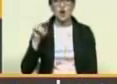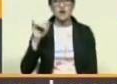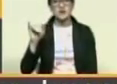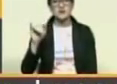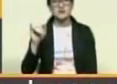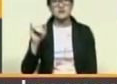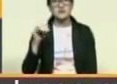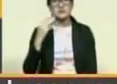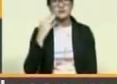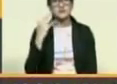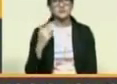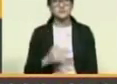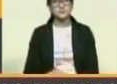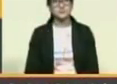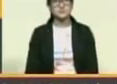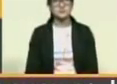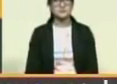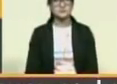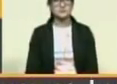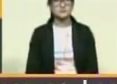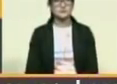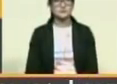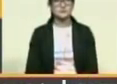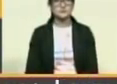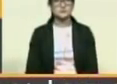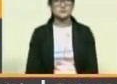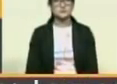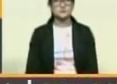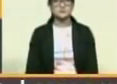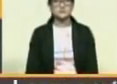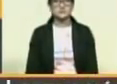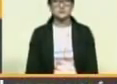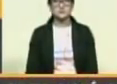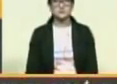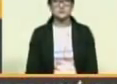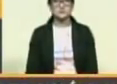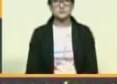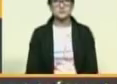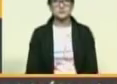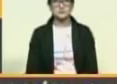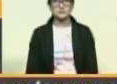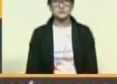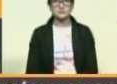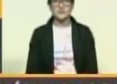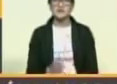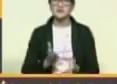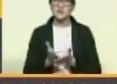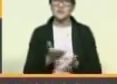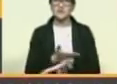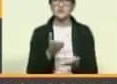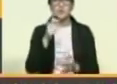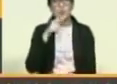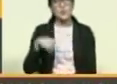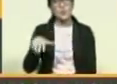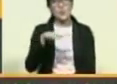vivir, y estos tractores para que presten servicio al pueblo de